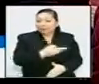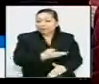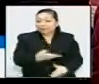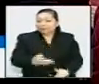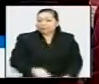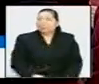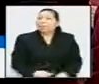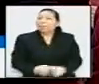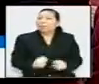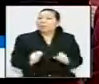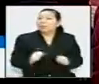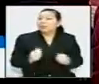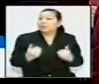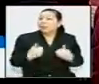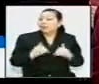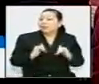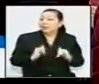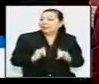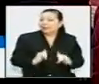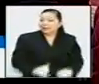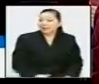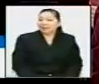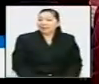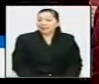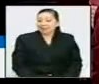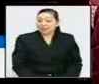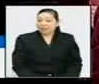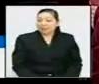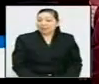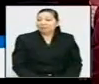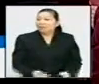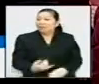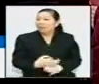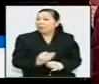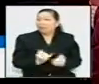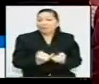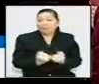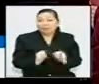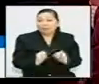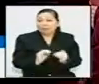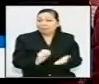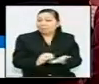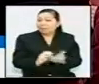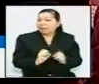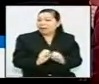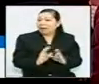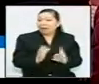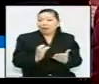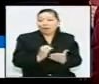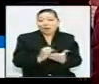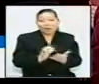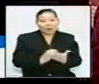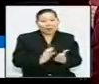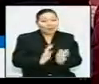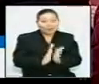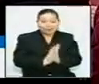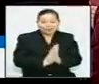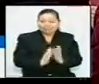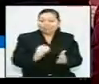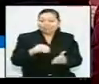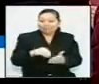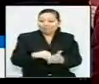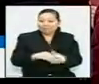colegas. Esperemos que se mantenga en esa posición de manera independiente y que las cosas sean claras, porque este contrato es